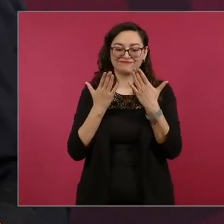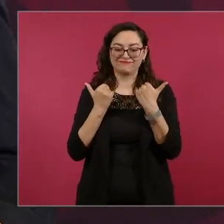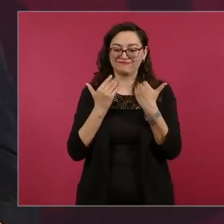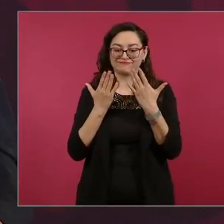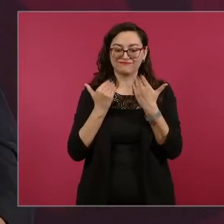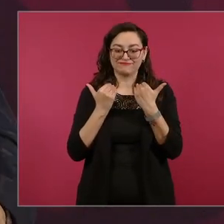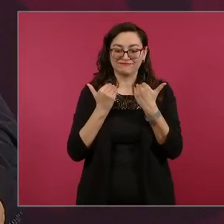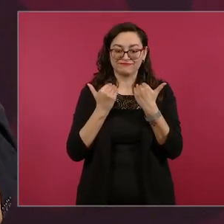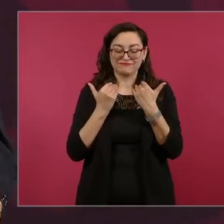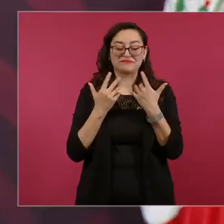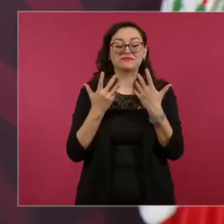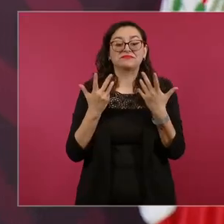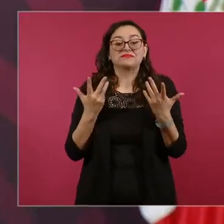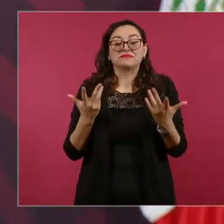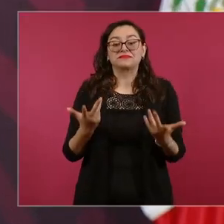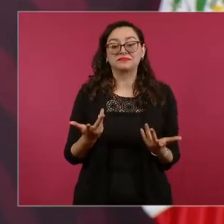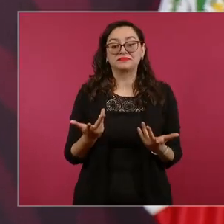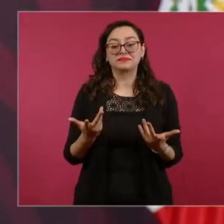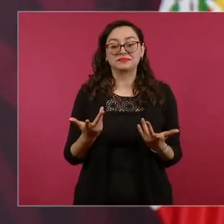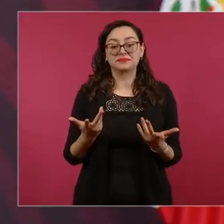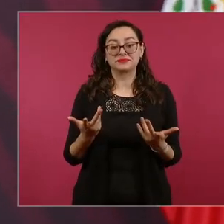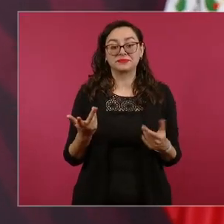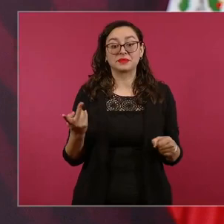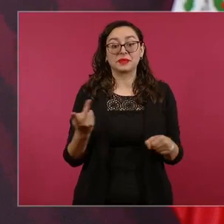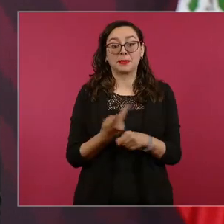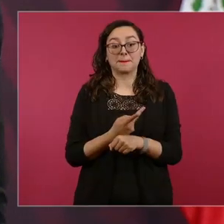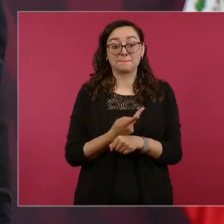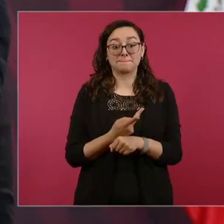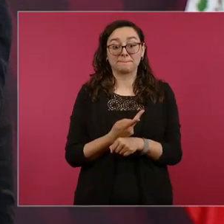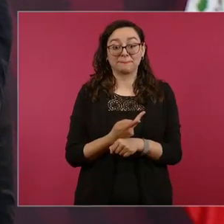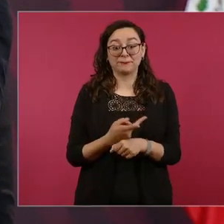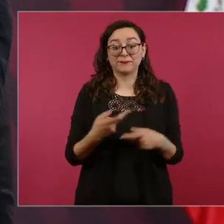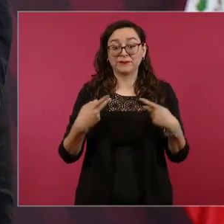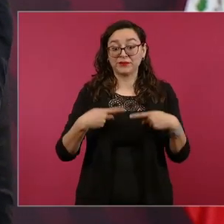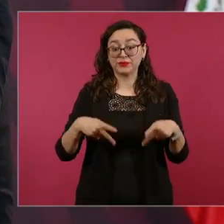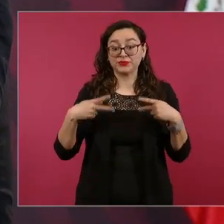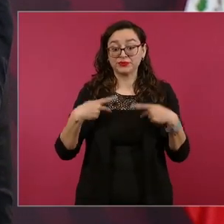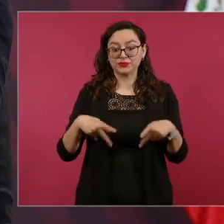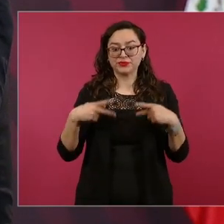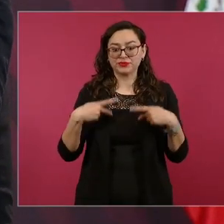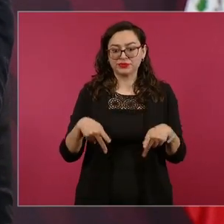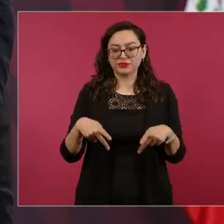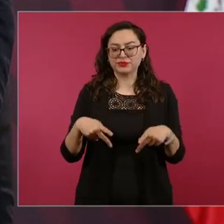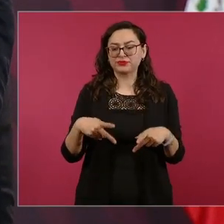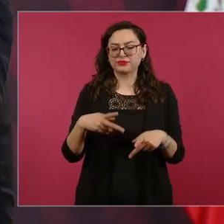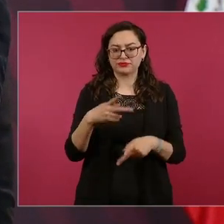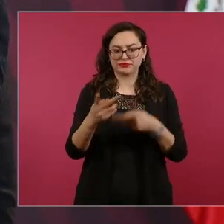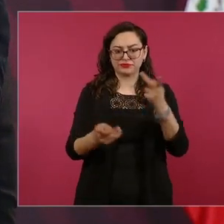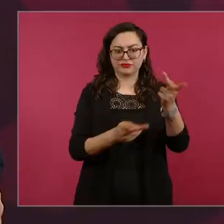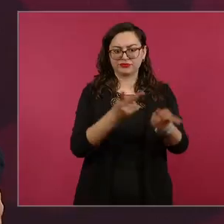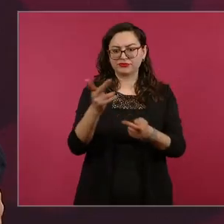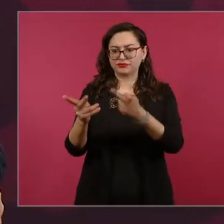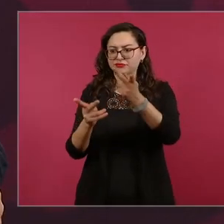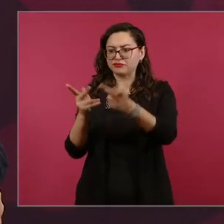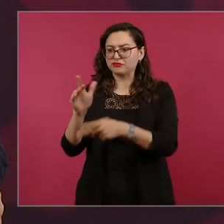se hacían encuestas y se le preguntaba a la gente ¿cómo te enteras de las noticias?